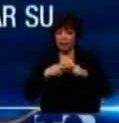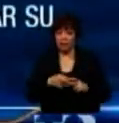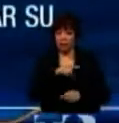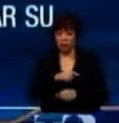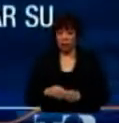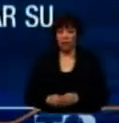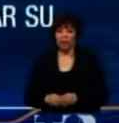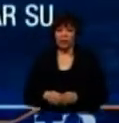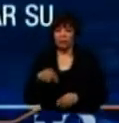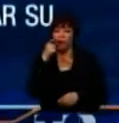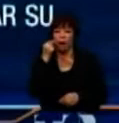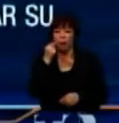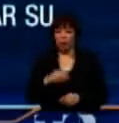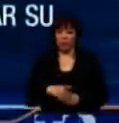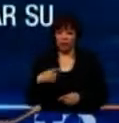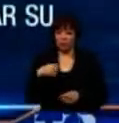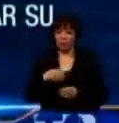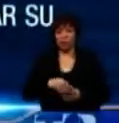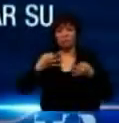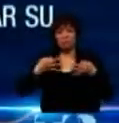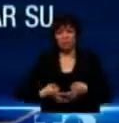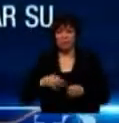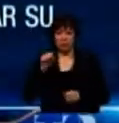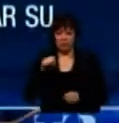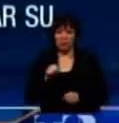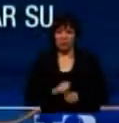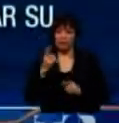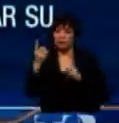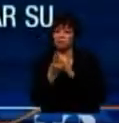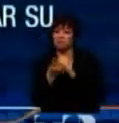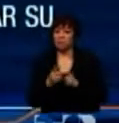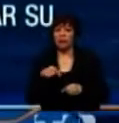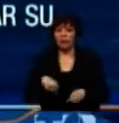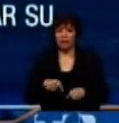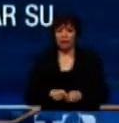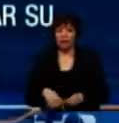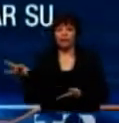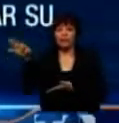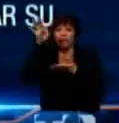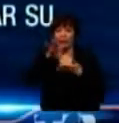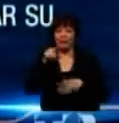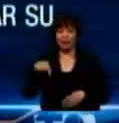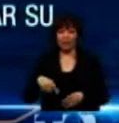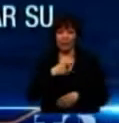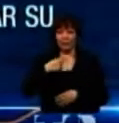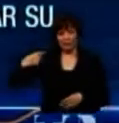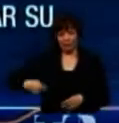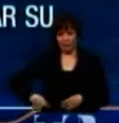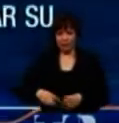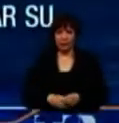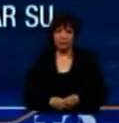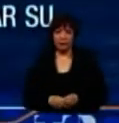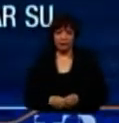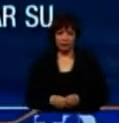maná fort confirmó la presencia del señor en el país en representación de la empresa china development font con el objetivo de